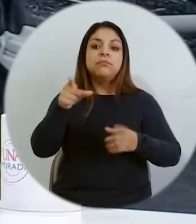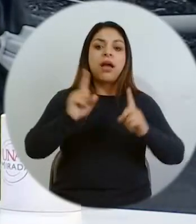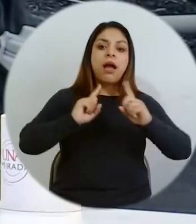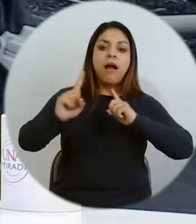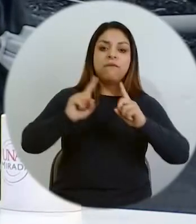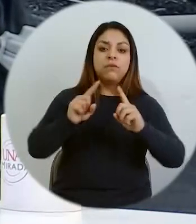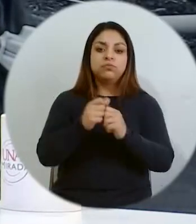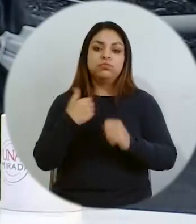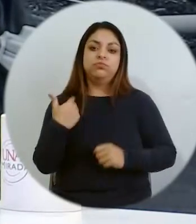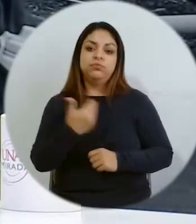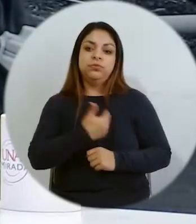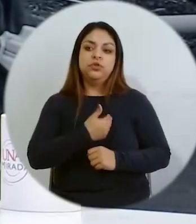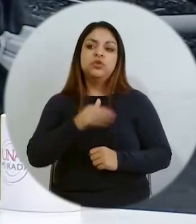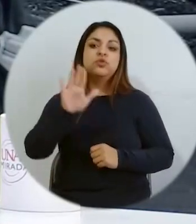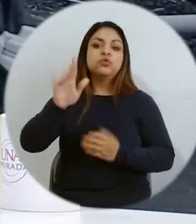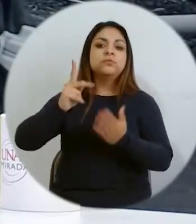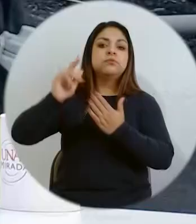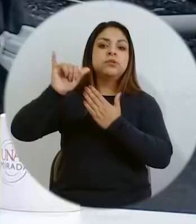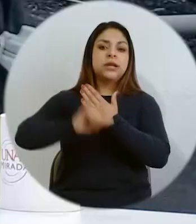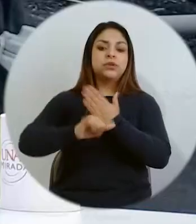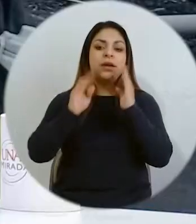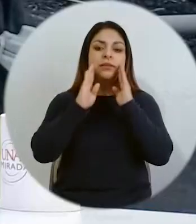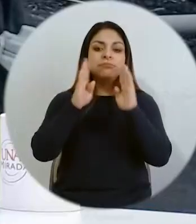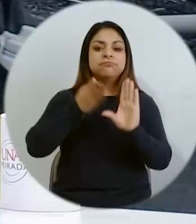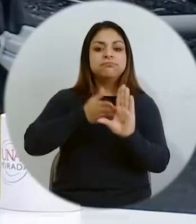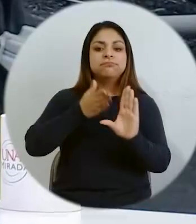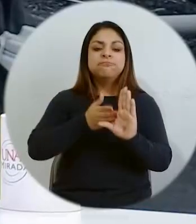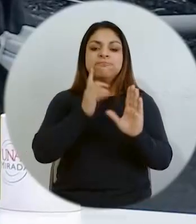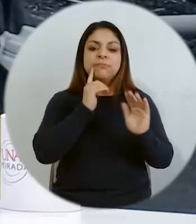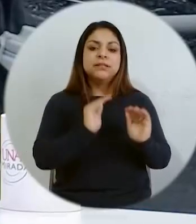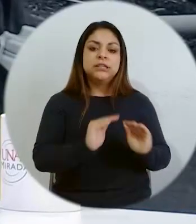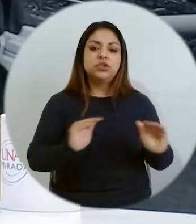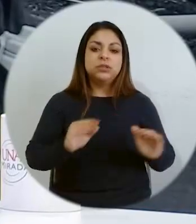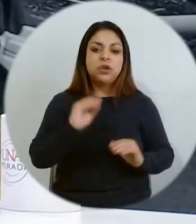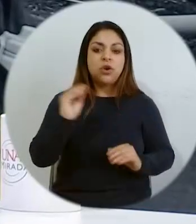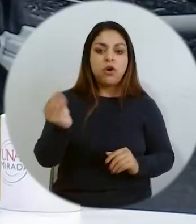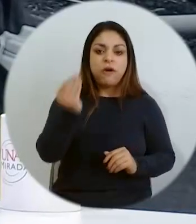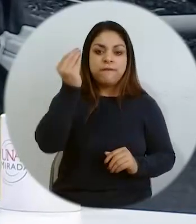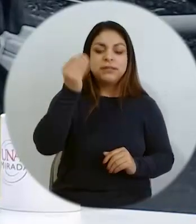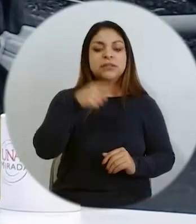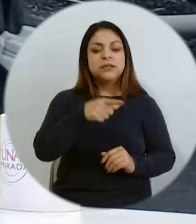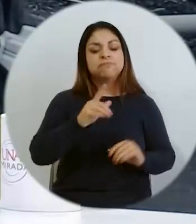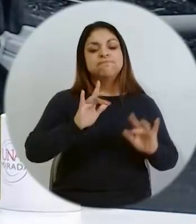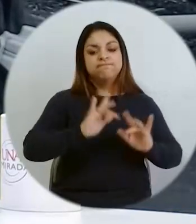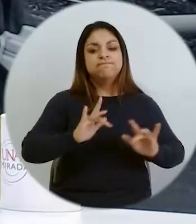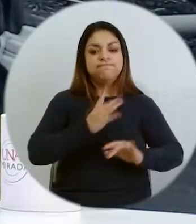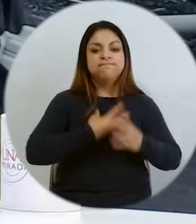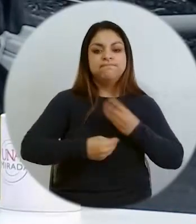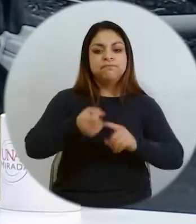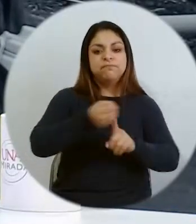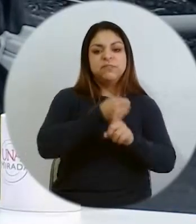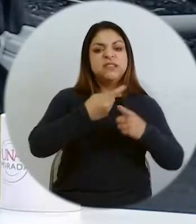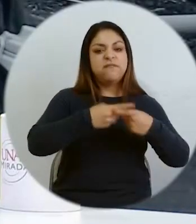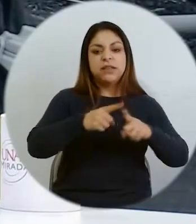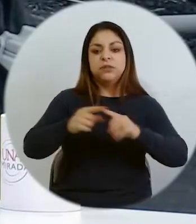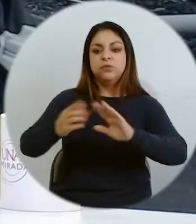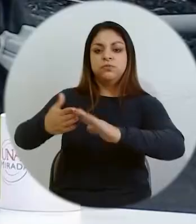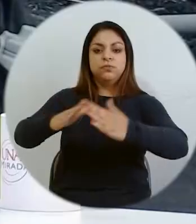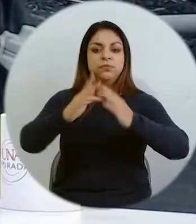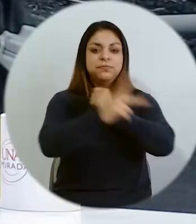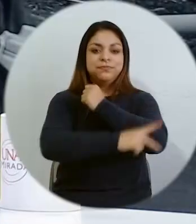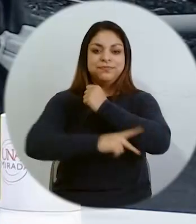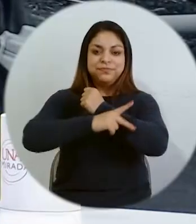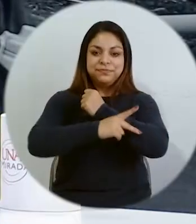Mundial, quien conversó con nosotros sobre los proyectos de atención psicológica dirigidos a niños, niñas y adolescentes víctimas de violencia en